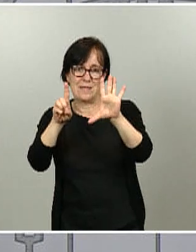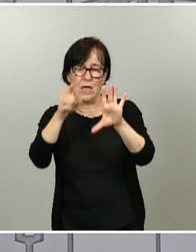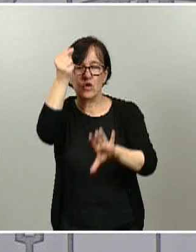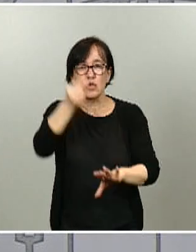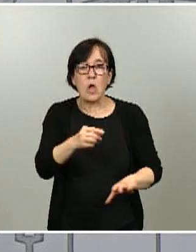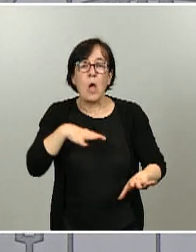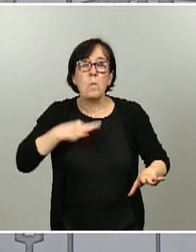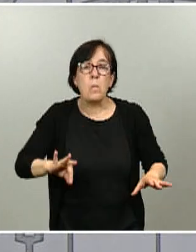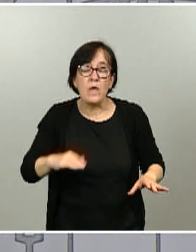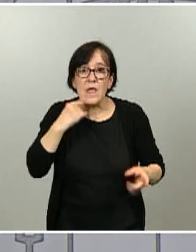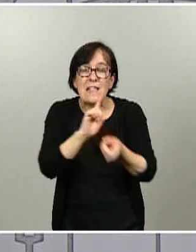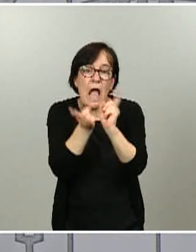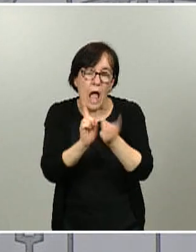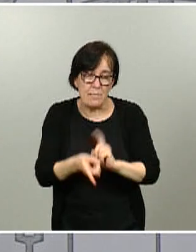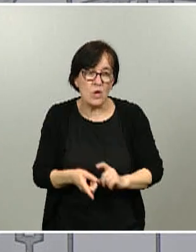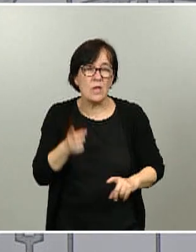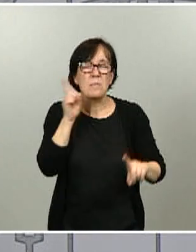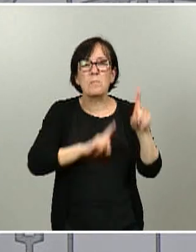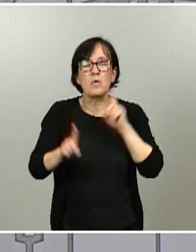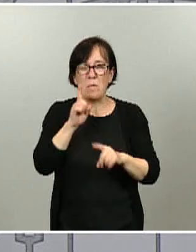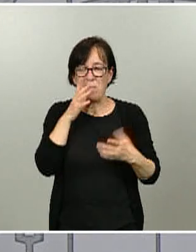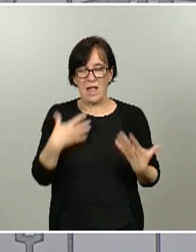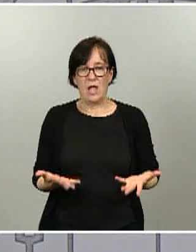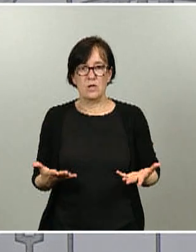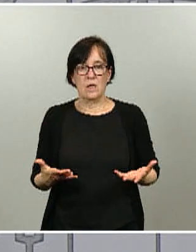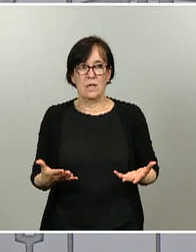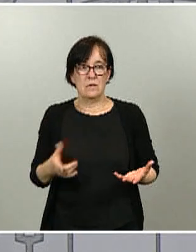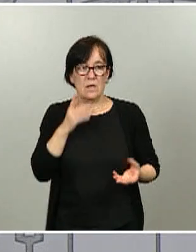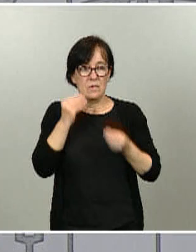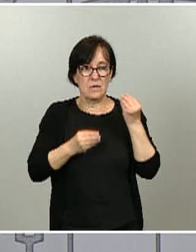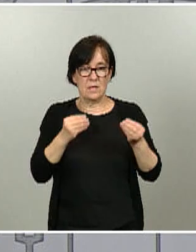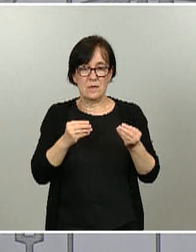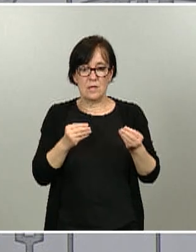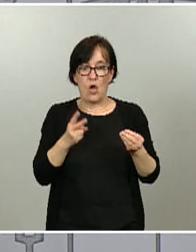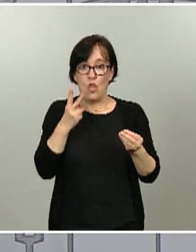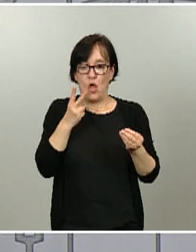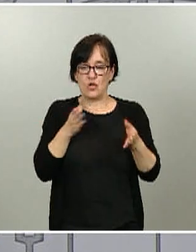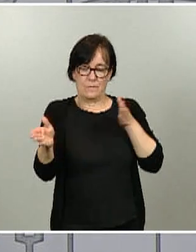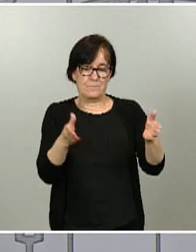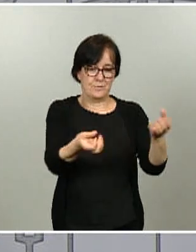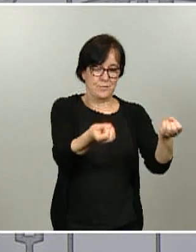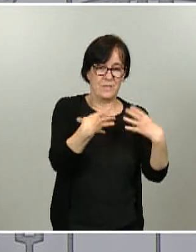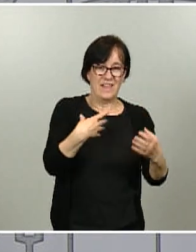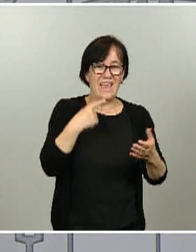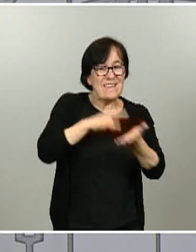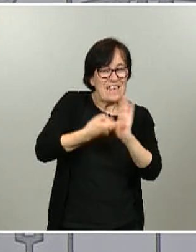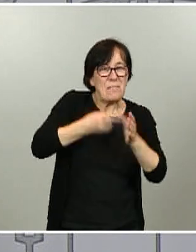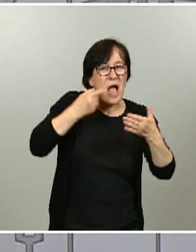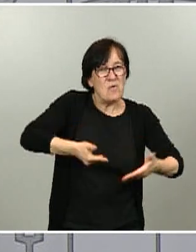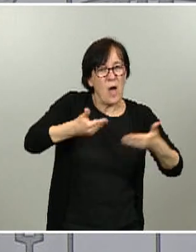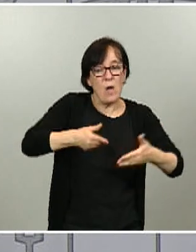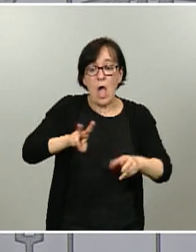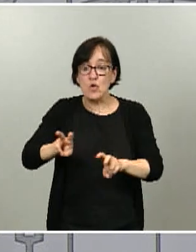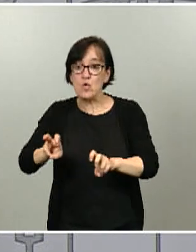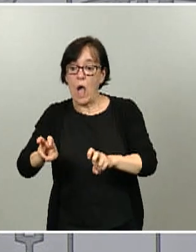cambio. El problema que tenemos ahora mismo es que como estamos haciendo la doble notificación con el sistema habitual y con el nuevo sistema para garantizar que no